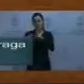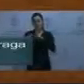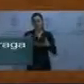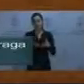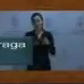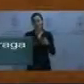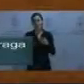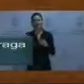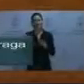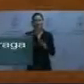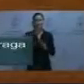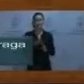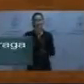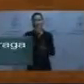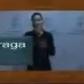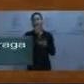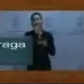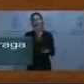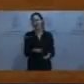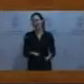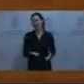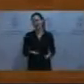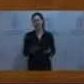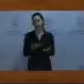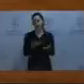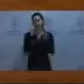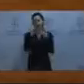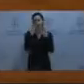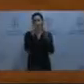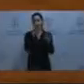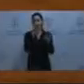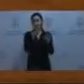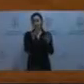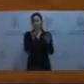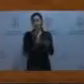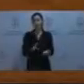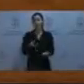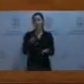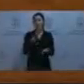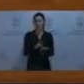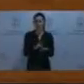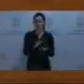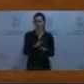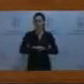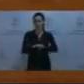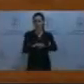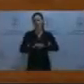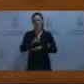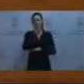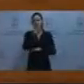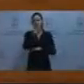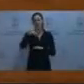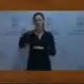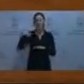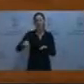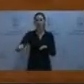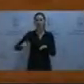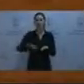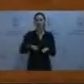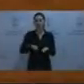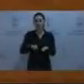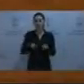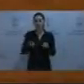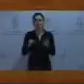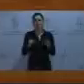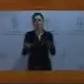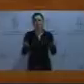10 años, van a cumplirse 10 años desde que el Gobierno socialista del señor Areces procedió al